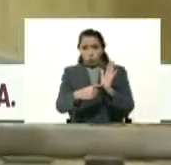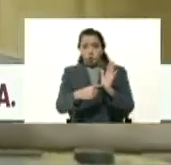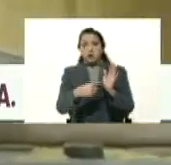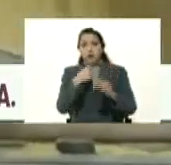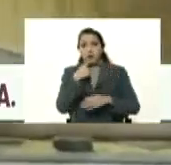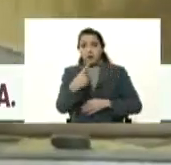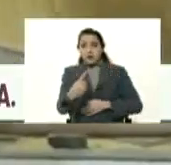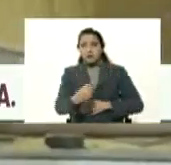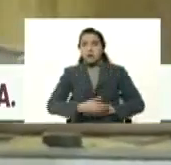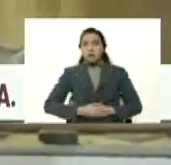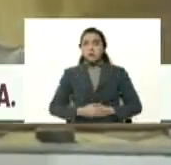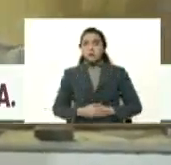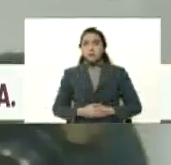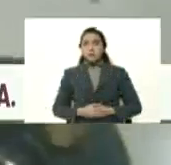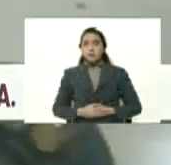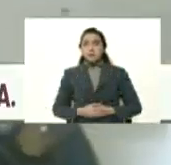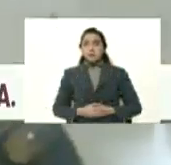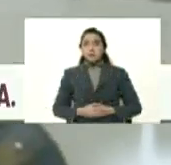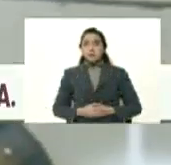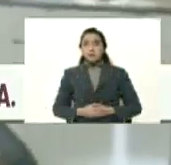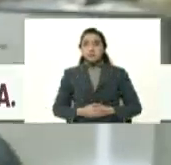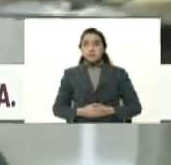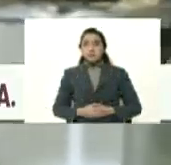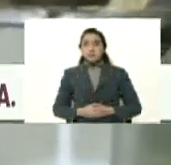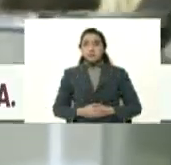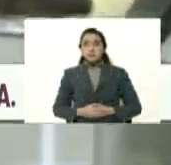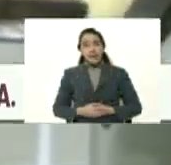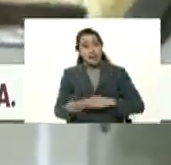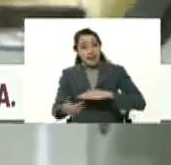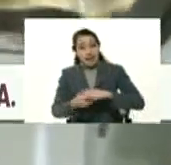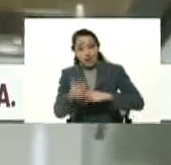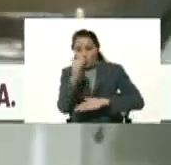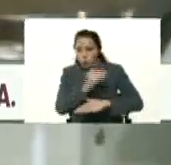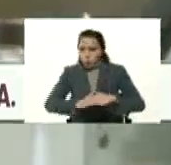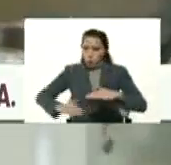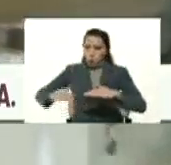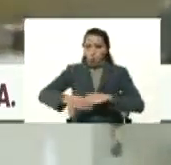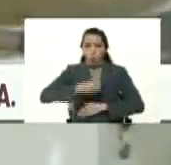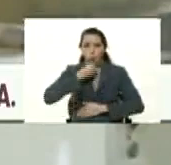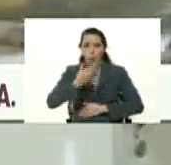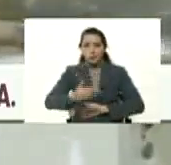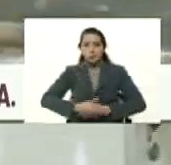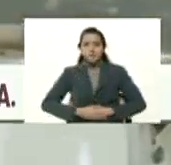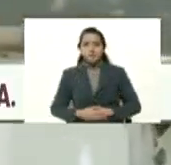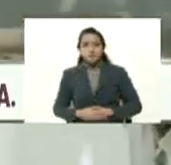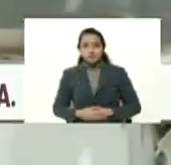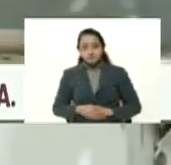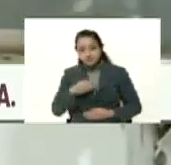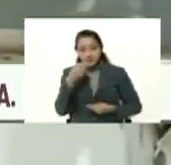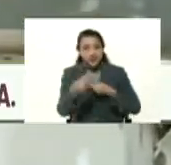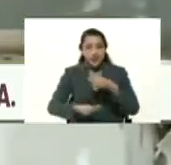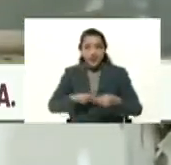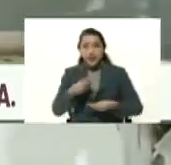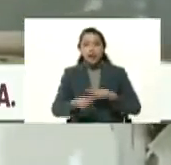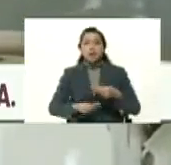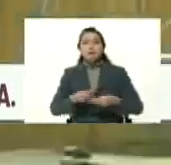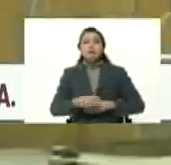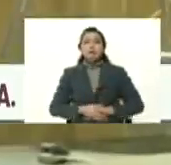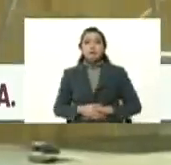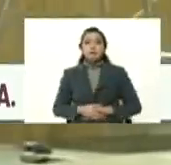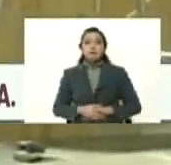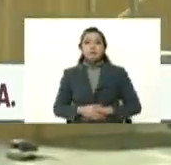diciendo, presidente, es de una alta tecnología de línea Paván, obtenida por